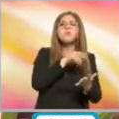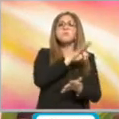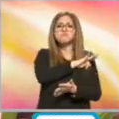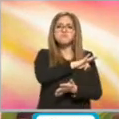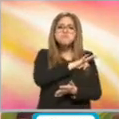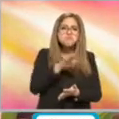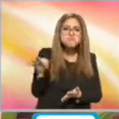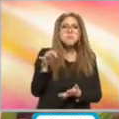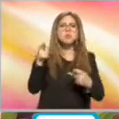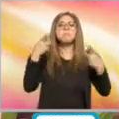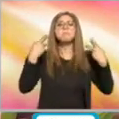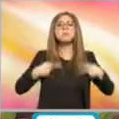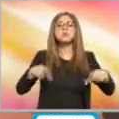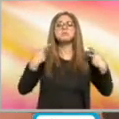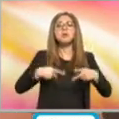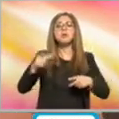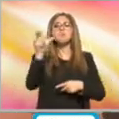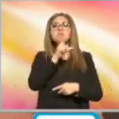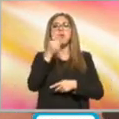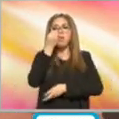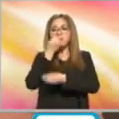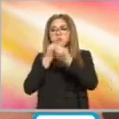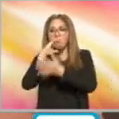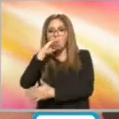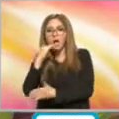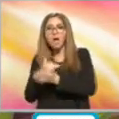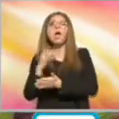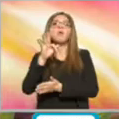muy acogido, ¿sí? Y no